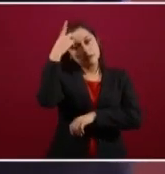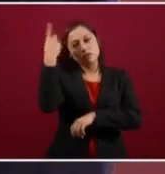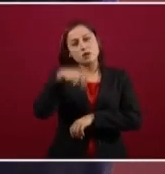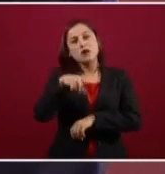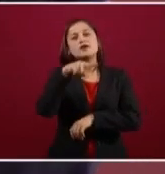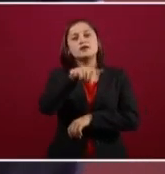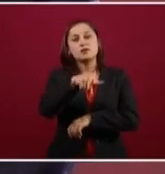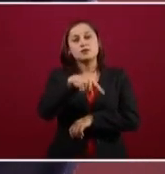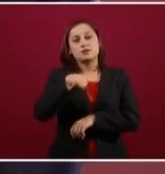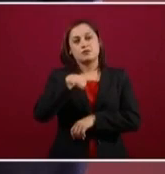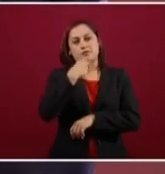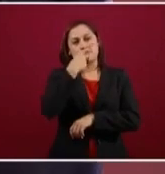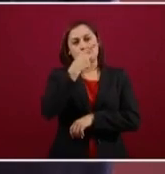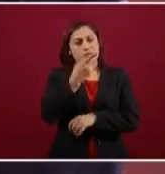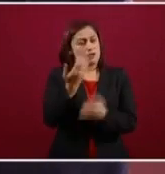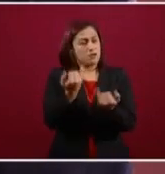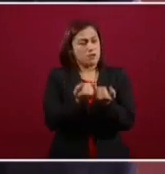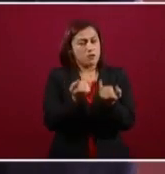cuidan